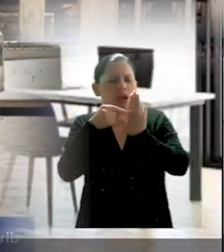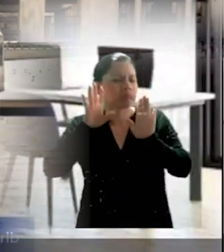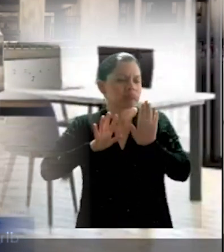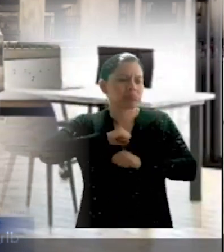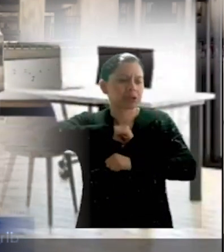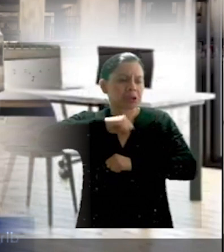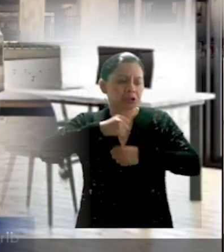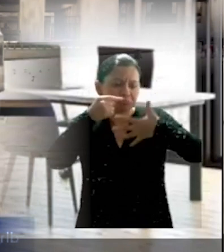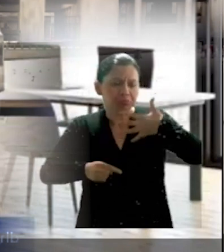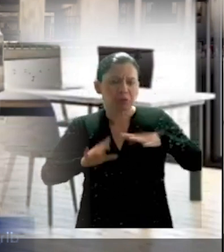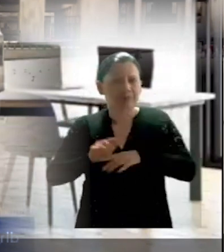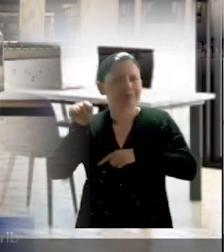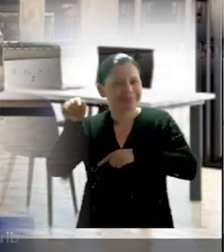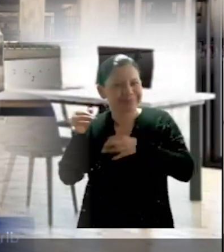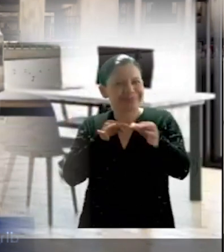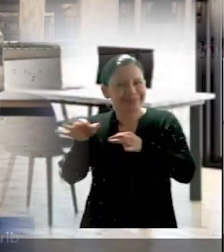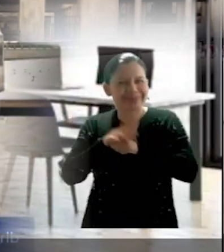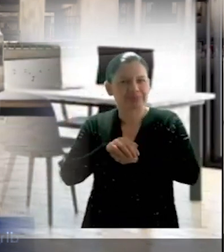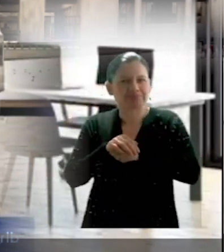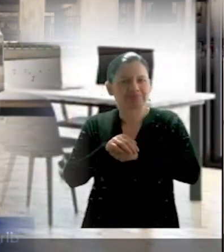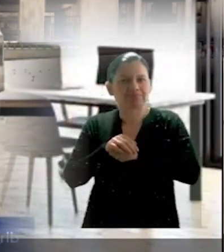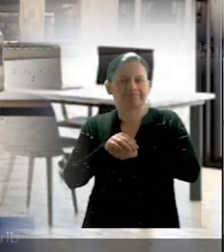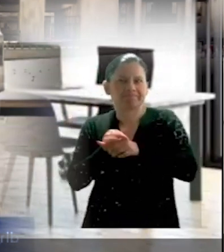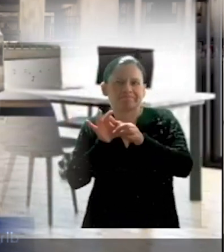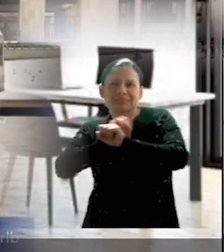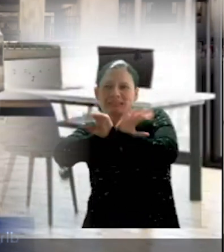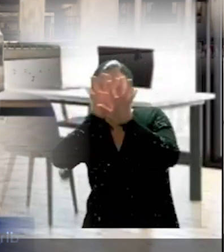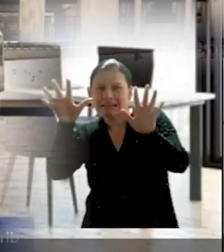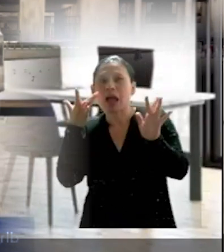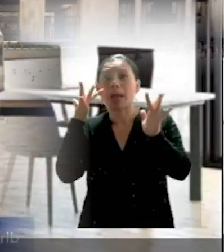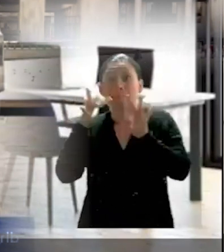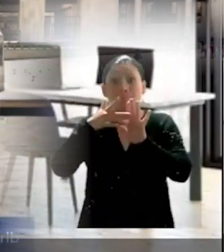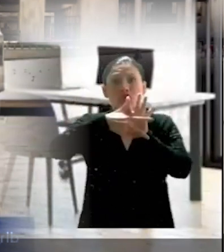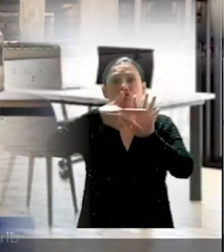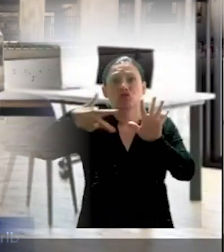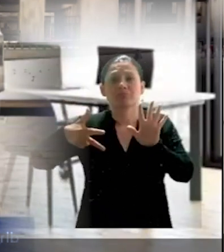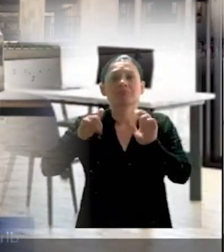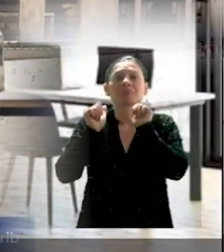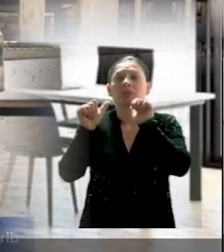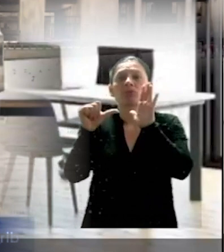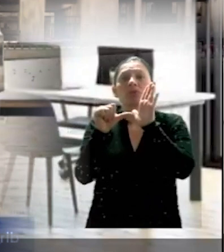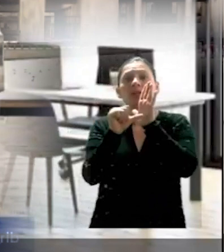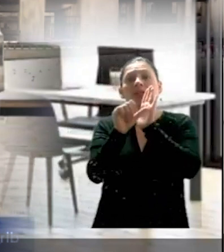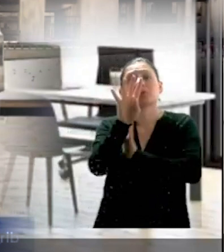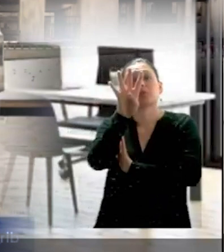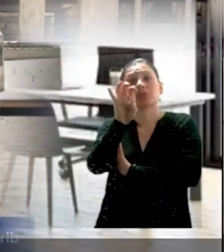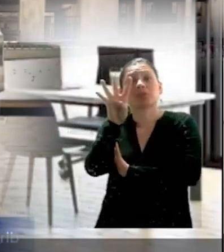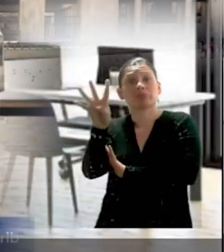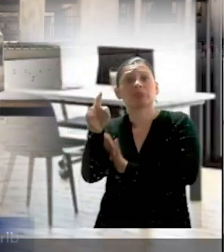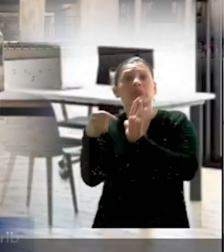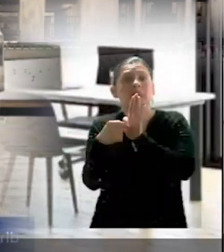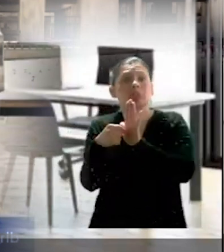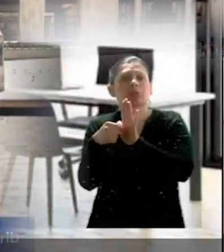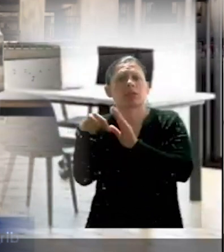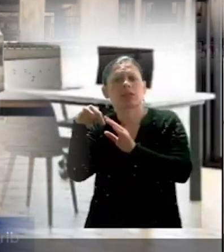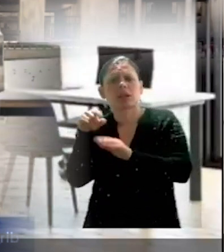lo aclara y lo pone en un tono muy constitucional y muy definido, y es que el mismo artículo 94 permite que todos los derechos